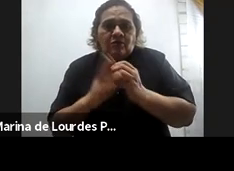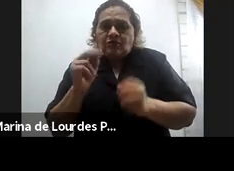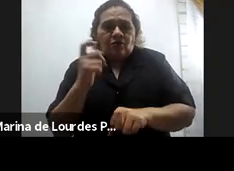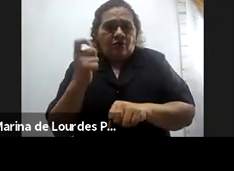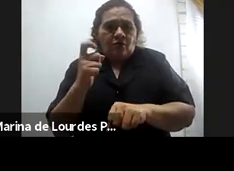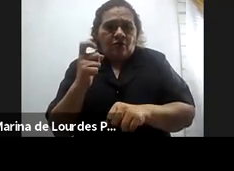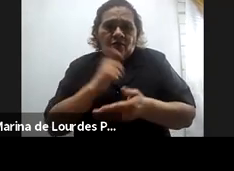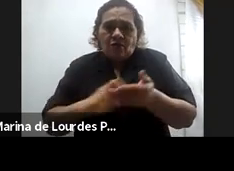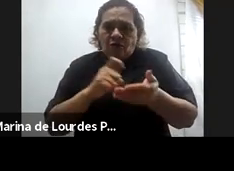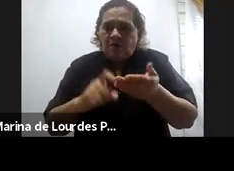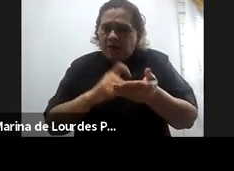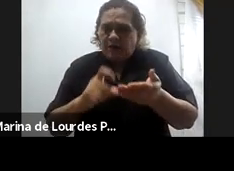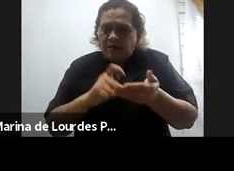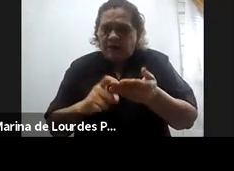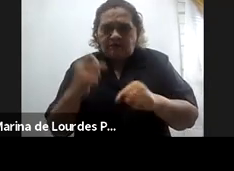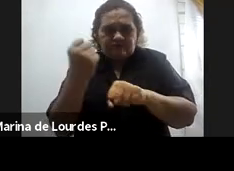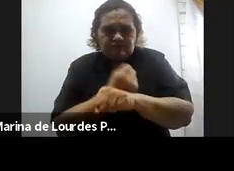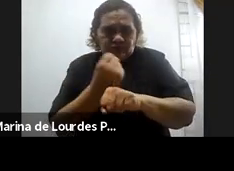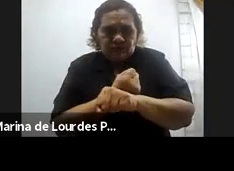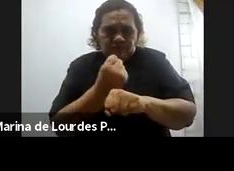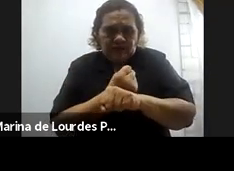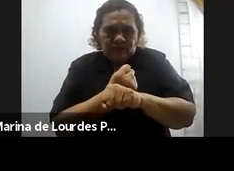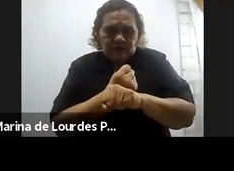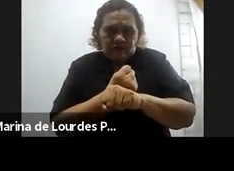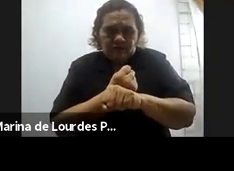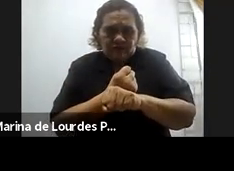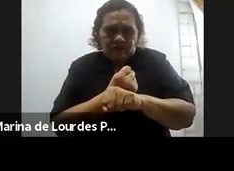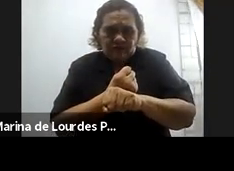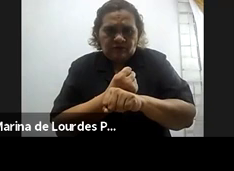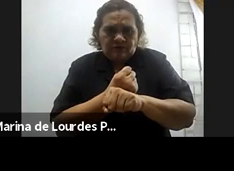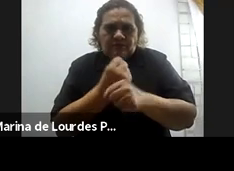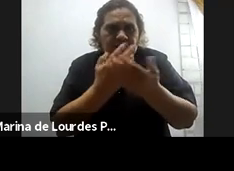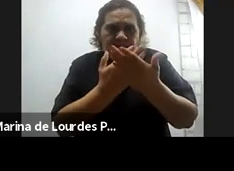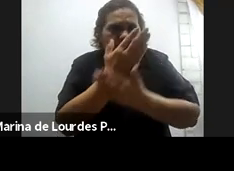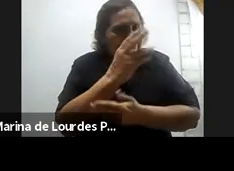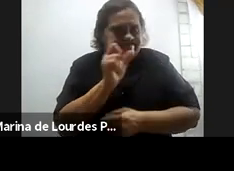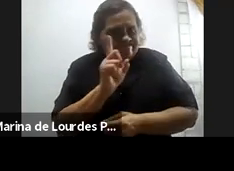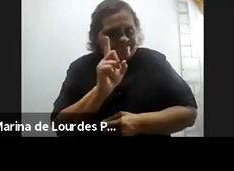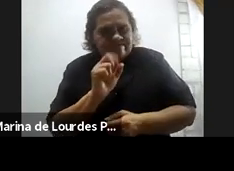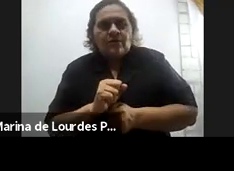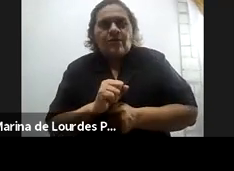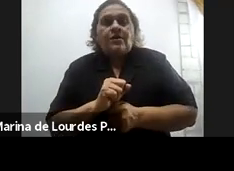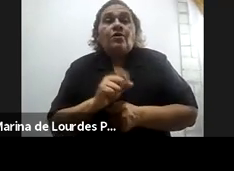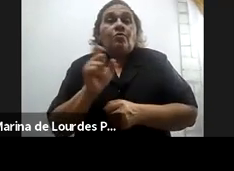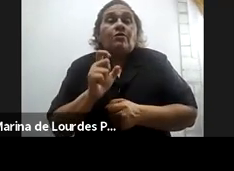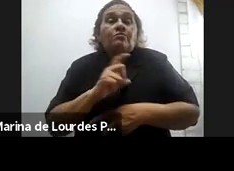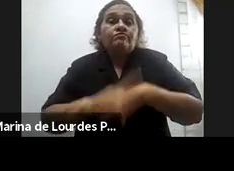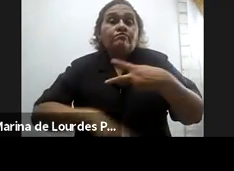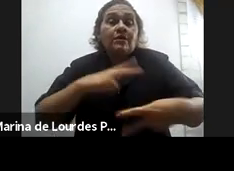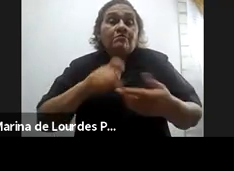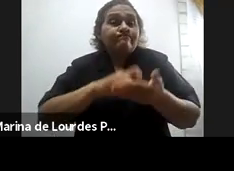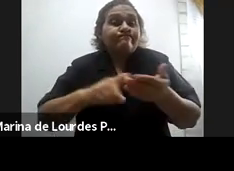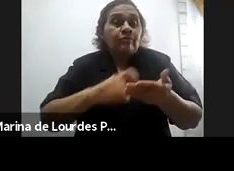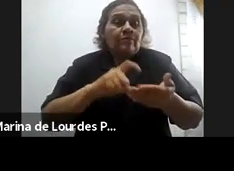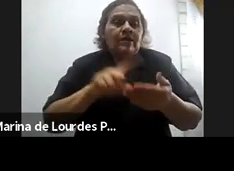zapatos por la mañana. Cuando vayamos a comprar un calzado nuevo, es importante hacerlo por la tarde. ¿Por